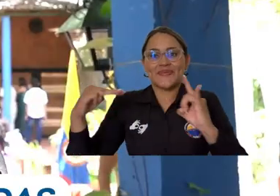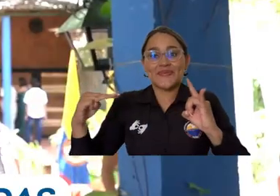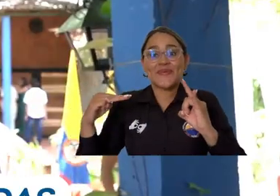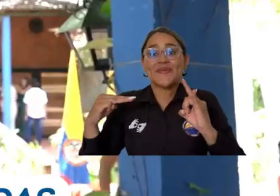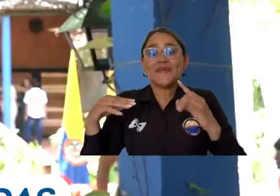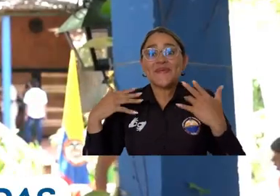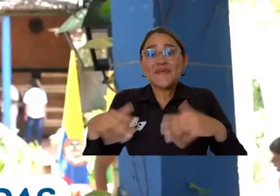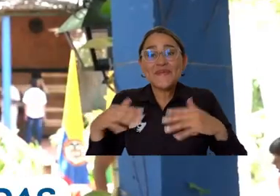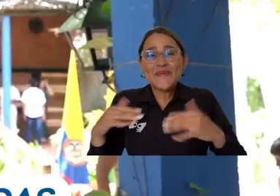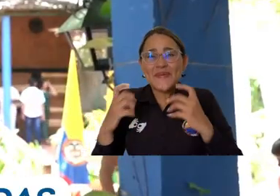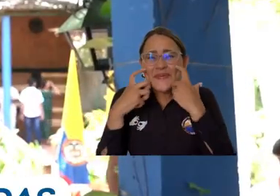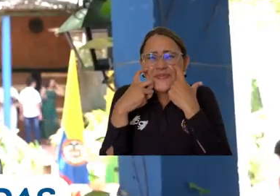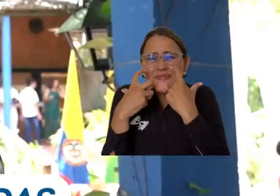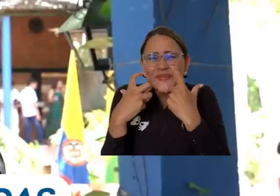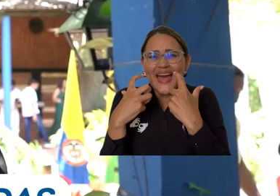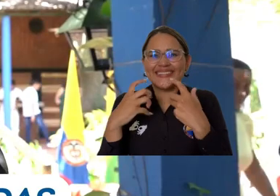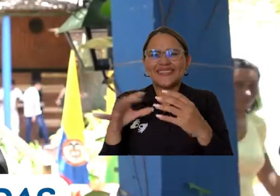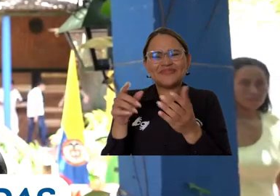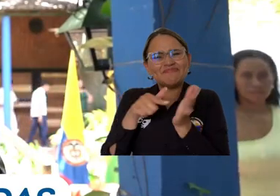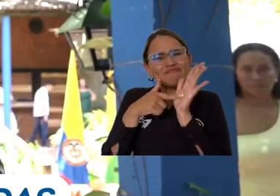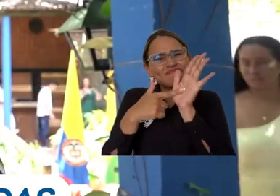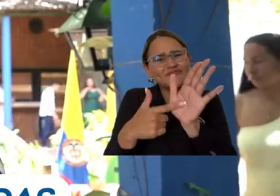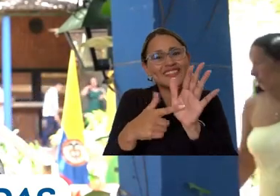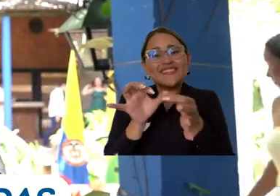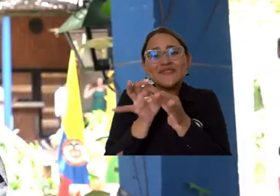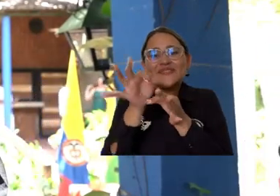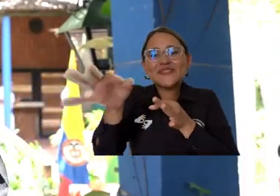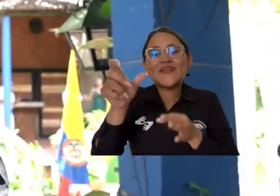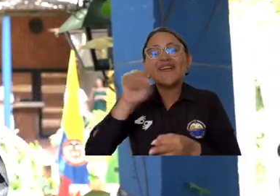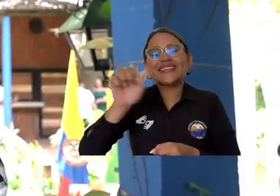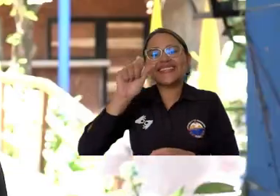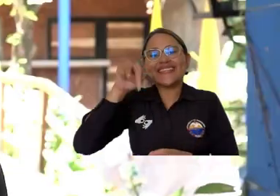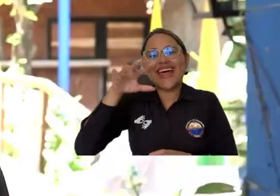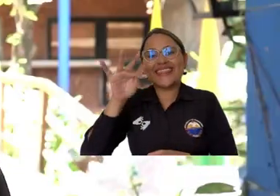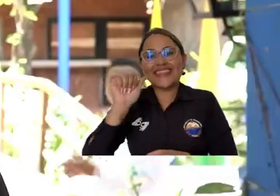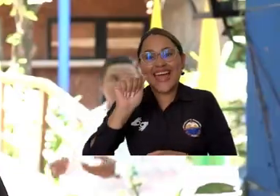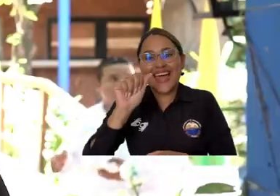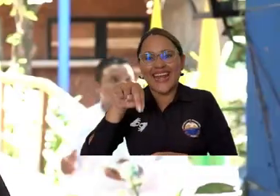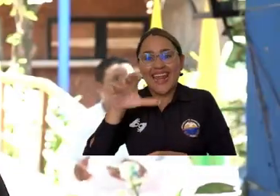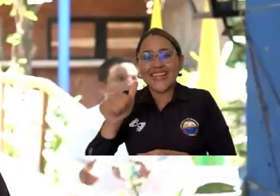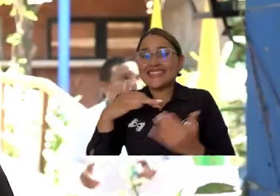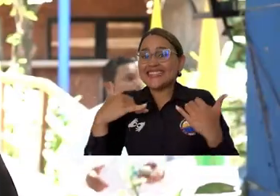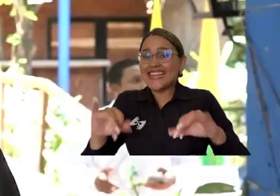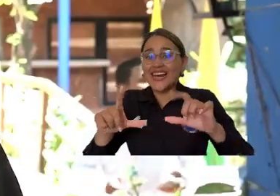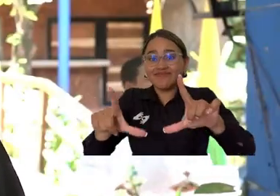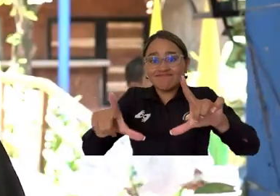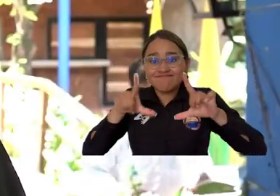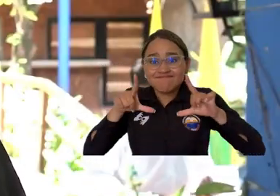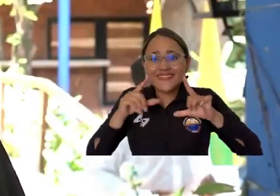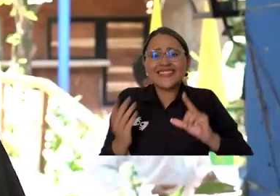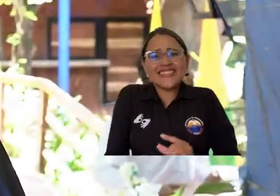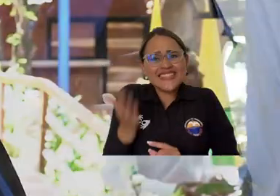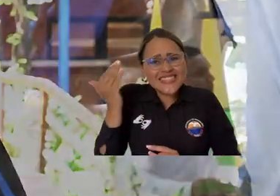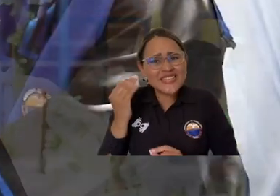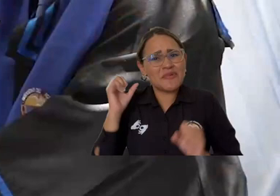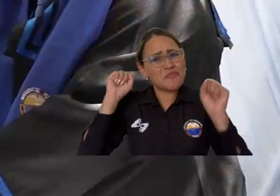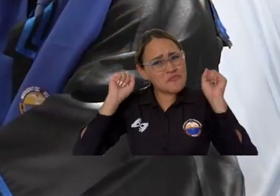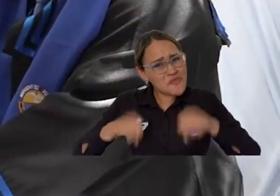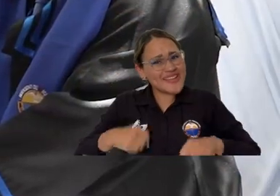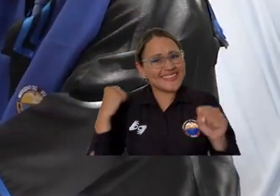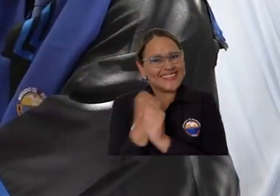Hoy la Universidad del Magdalena hace historia en el municipio de Santa Ana. Porque ya con este título, pues ya